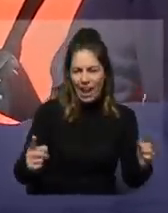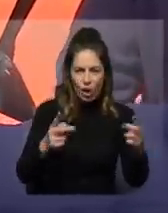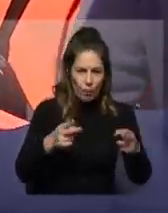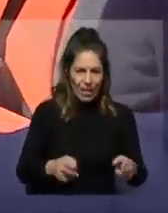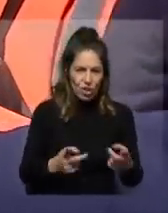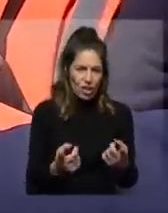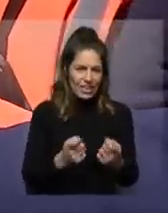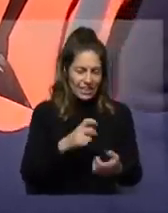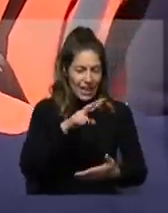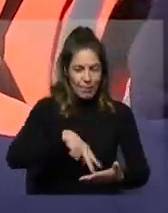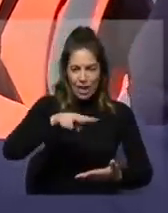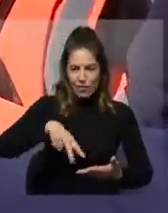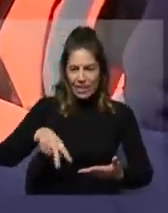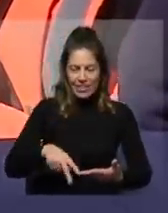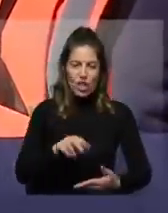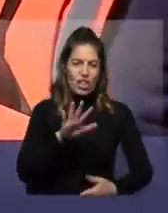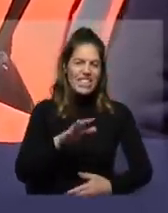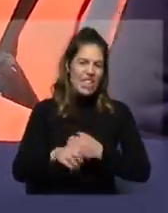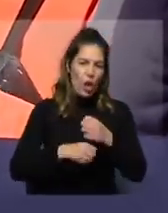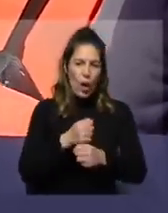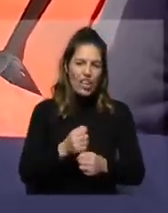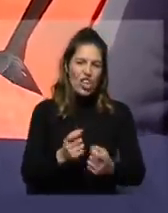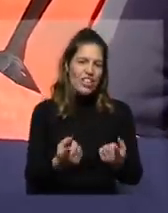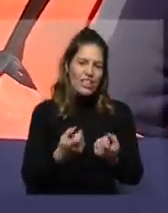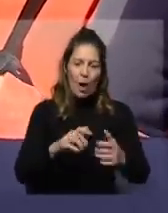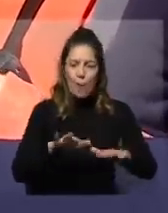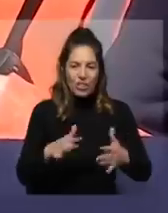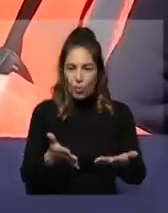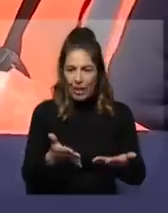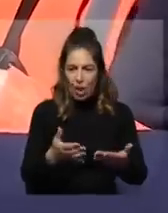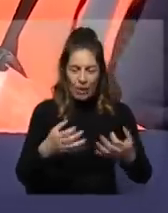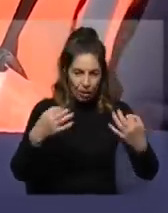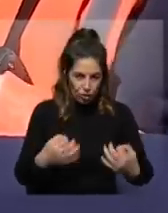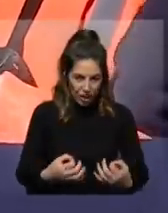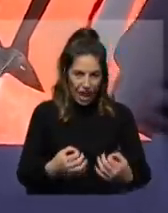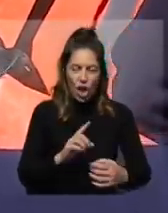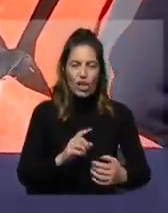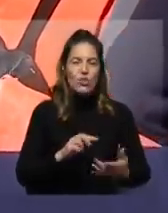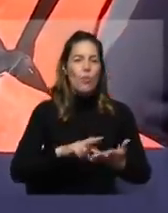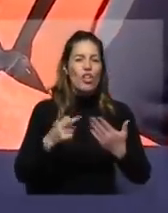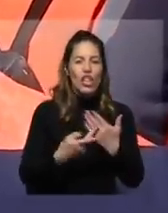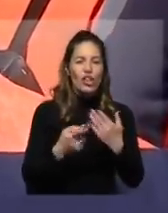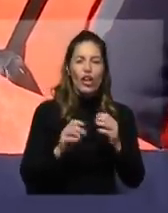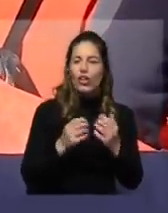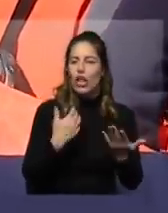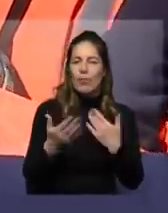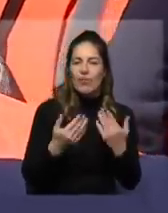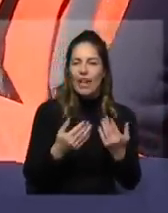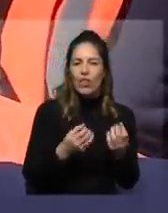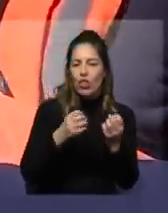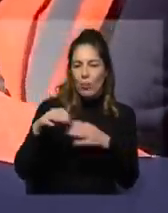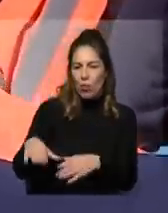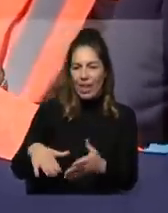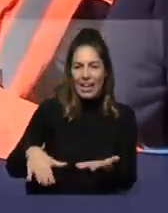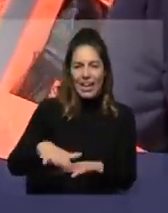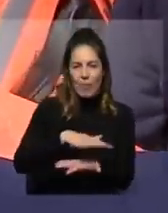estaba por lo menos cinco años para consolidar este no es un proyecto que solamente estamos hablando de mudar lo que era el